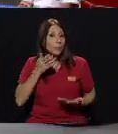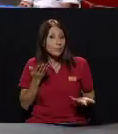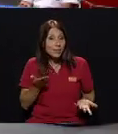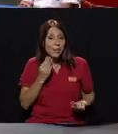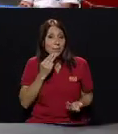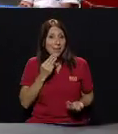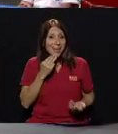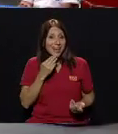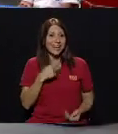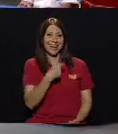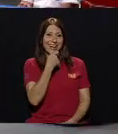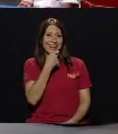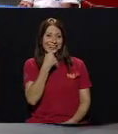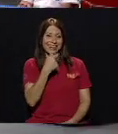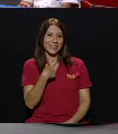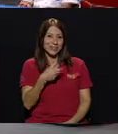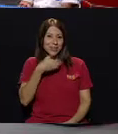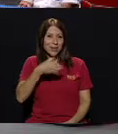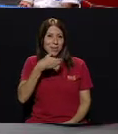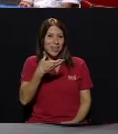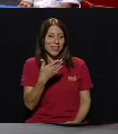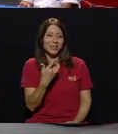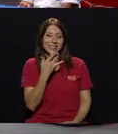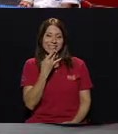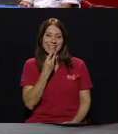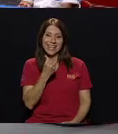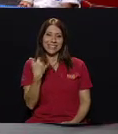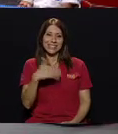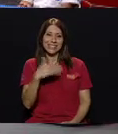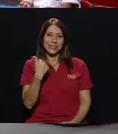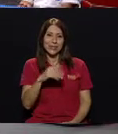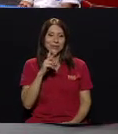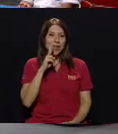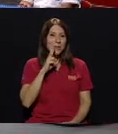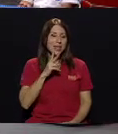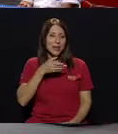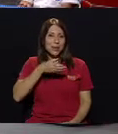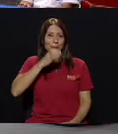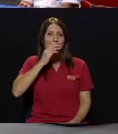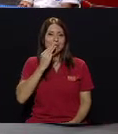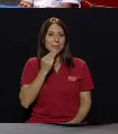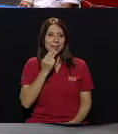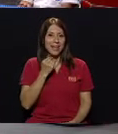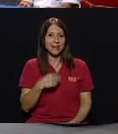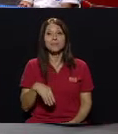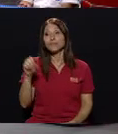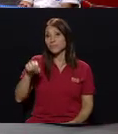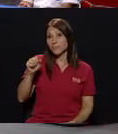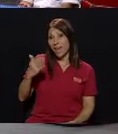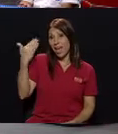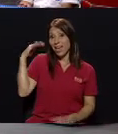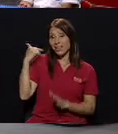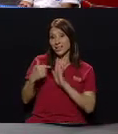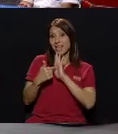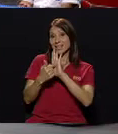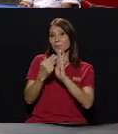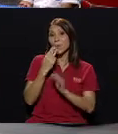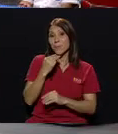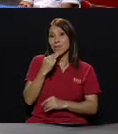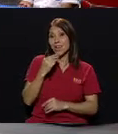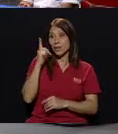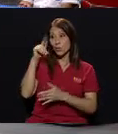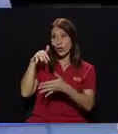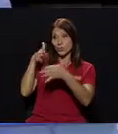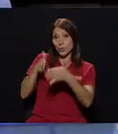¡Ah, oh, eso es delicioso! Miel, sí. Eso se los recomiendo. Es delicioso el incluso, vino de miel. Bueno, en otro momento, en otra Expomiel, tuvimos